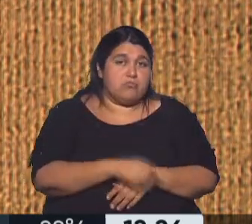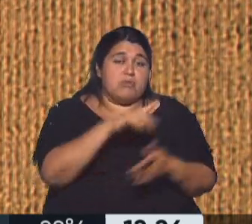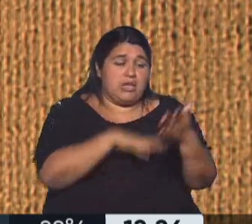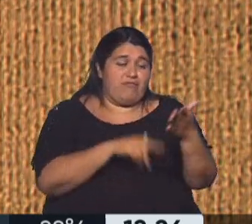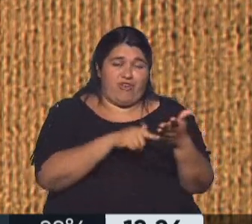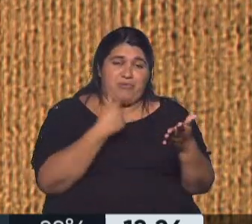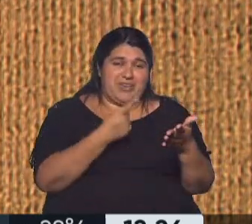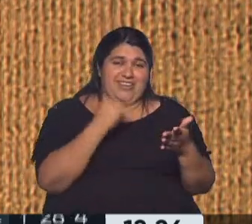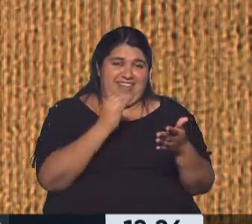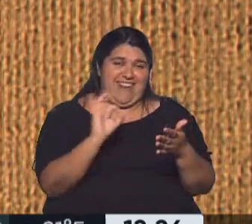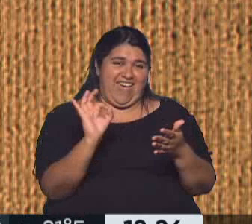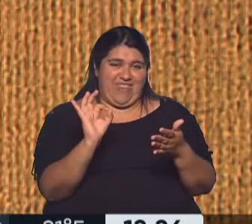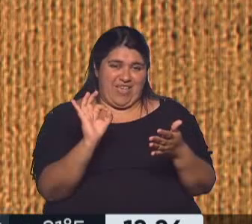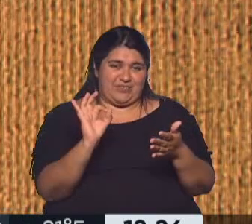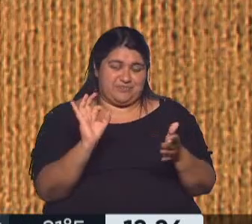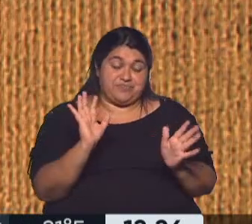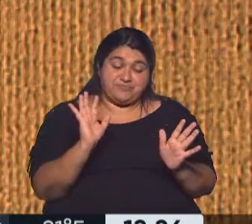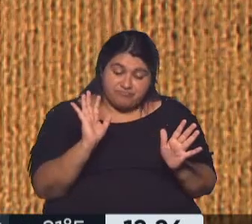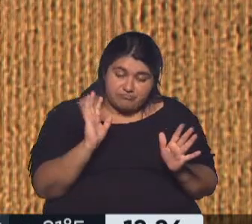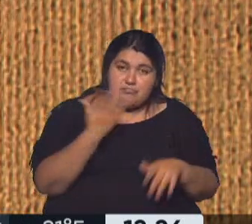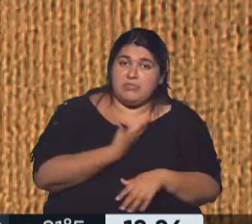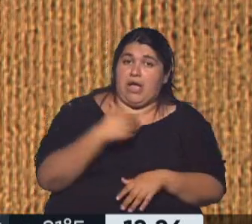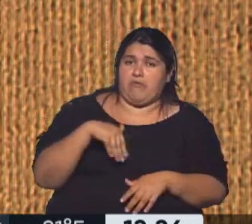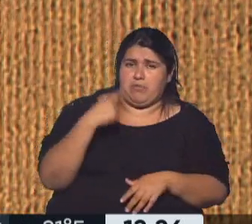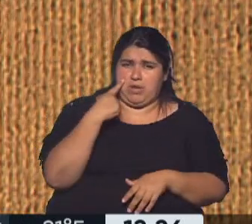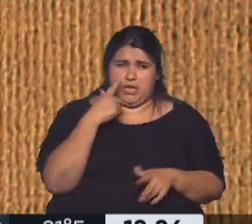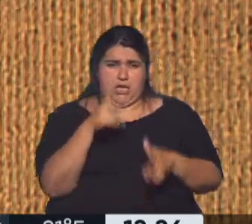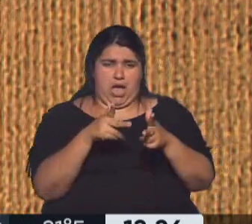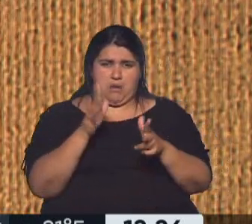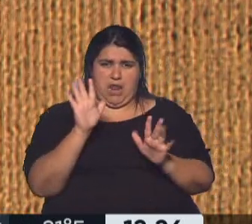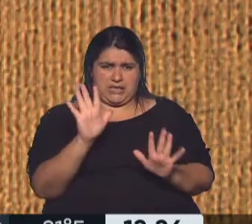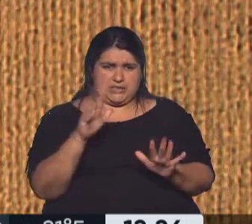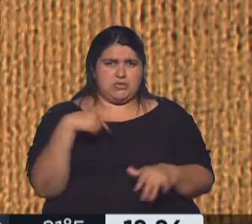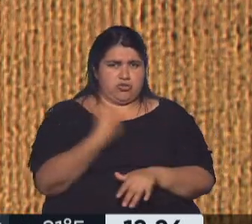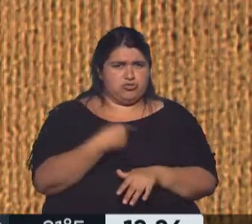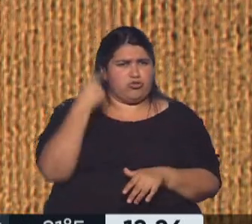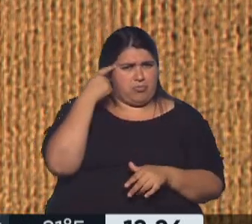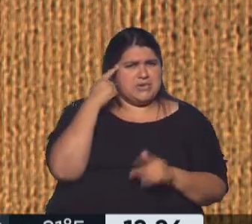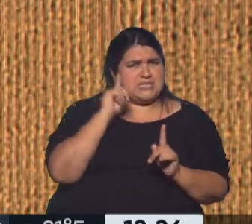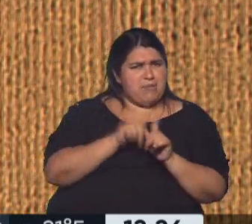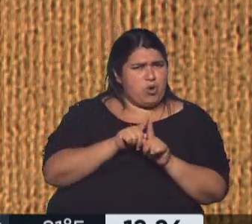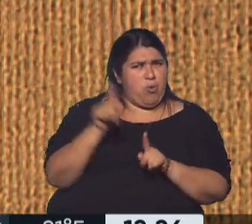informe. Es un avance desde ya que el FMI haya dicho cosas que hace mucho que venimos planteando,